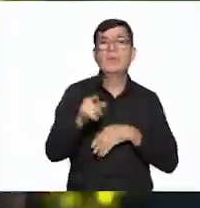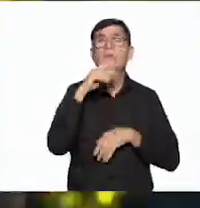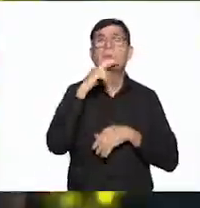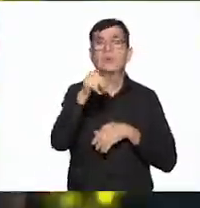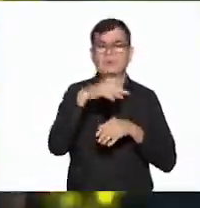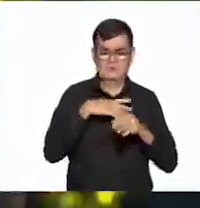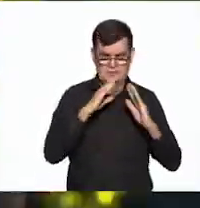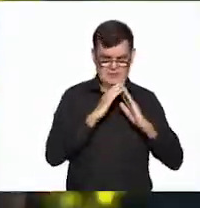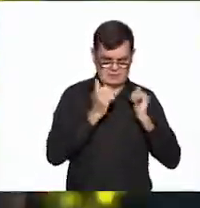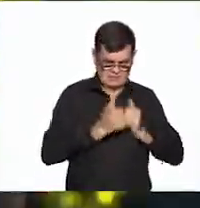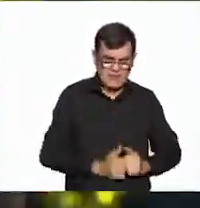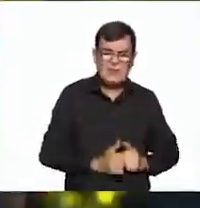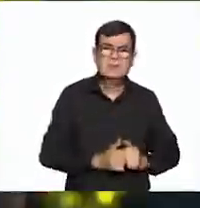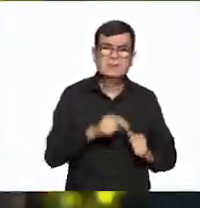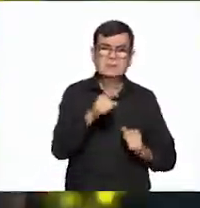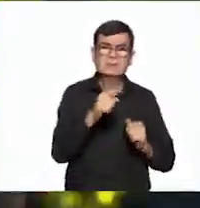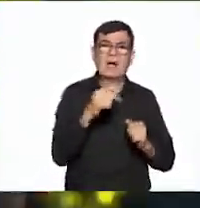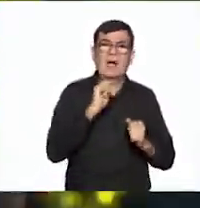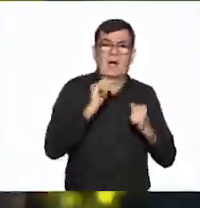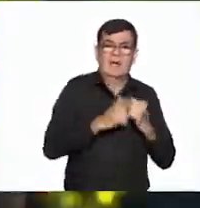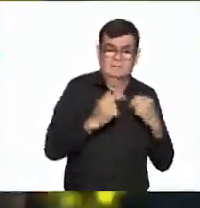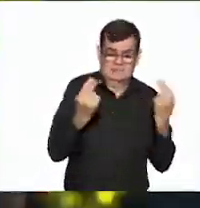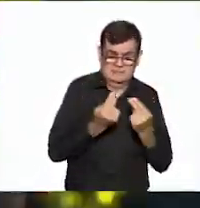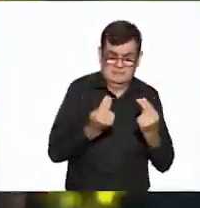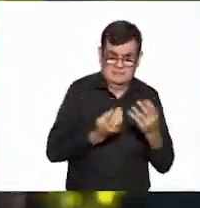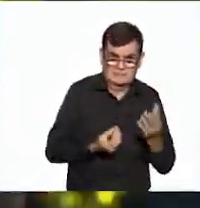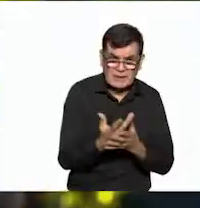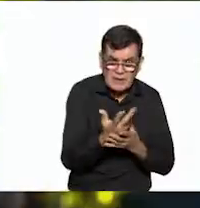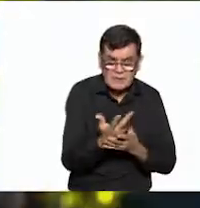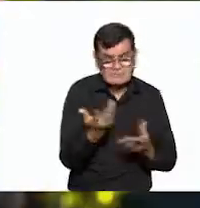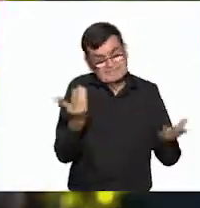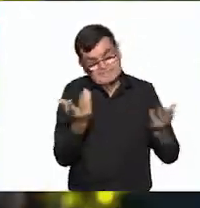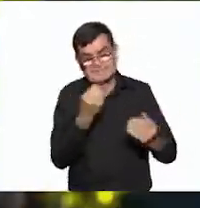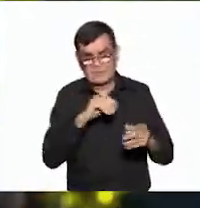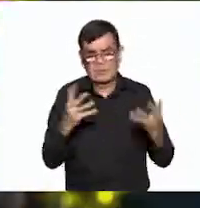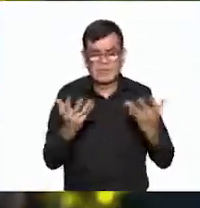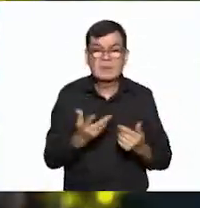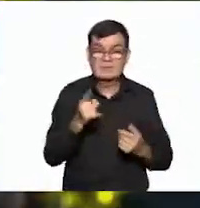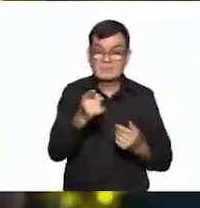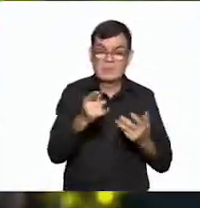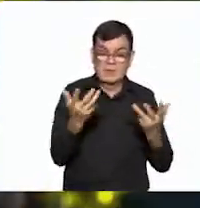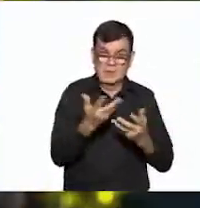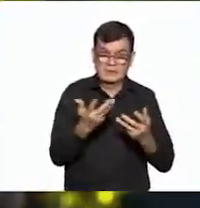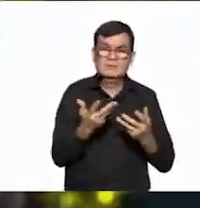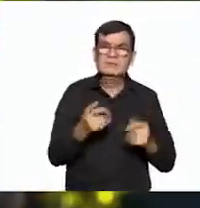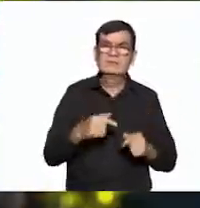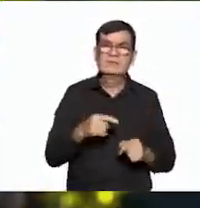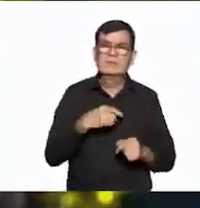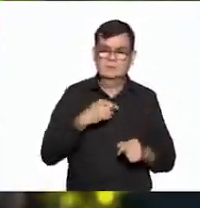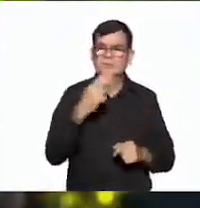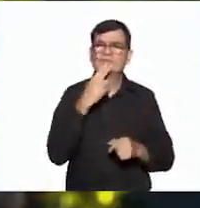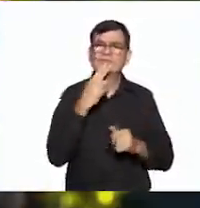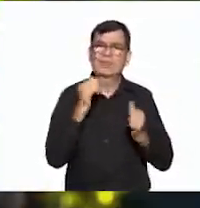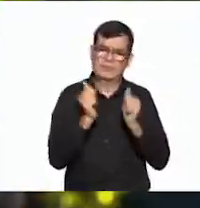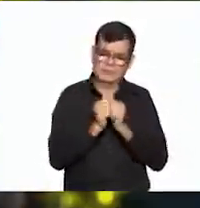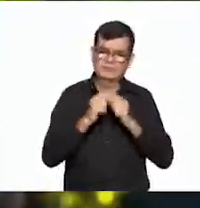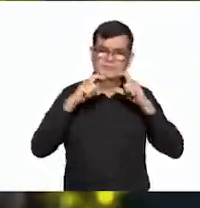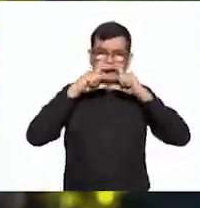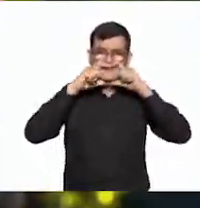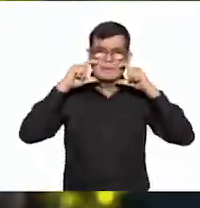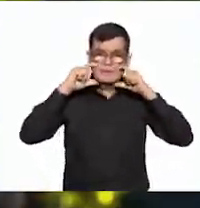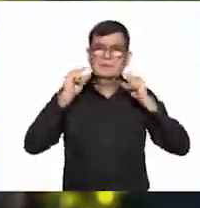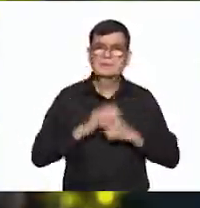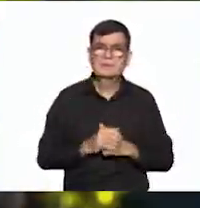no salir de casa a menos que sea muy necesario. Si lo haces, utiliza el